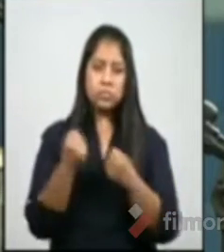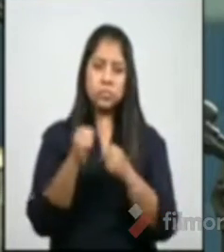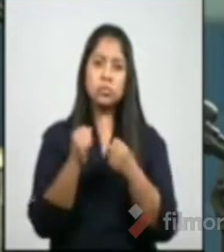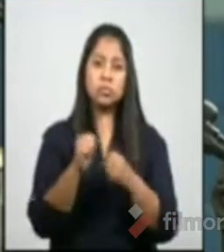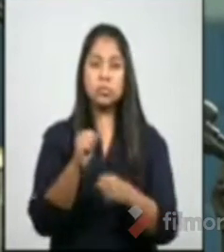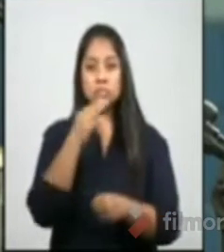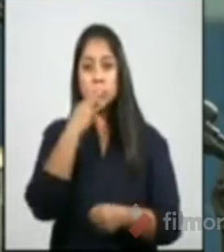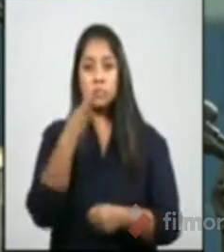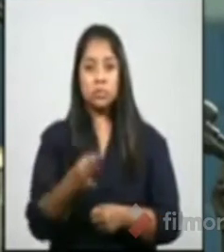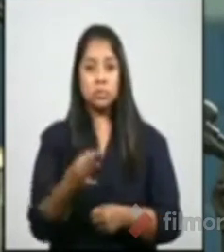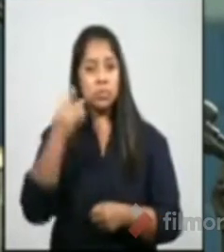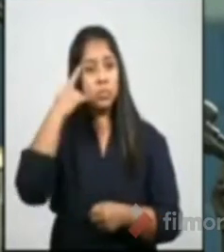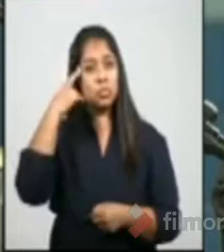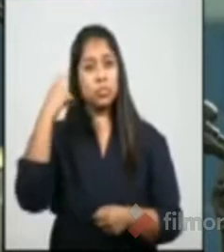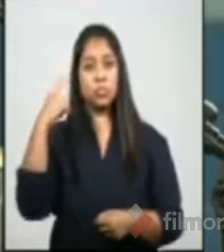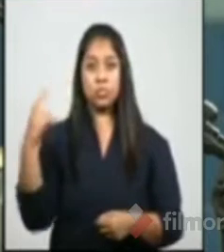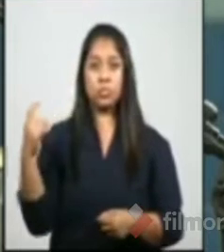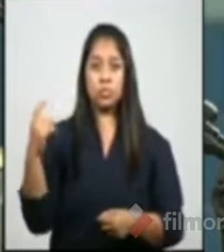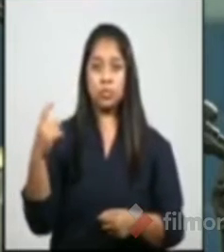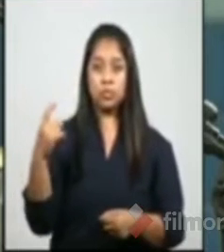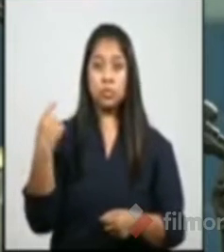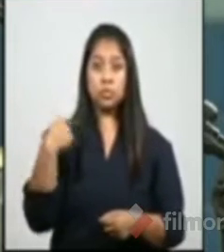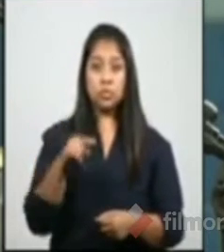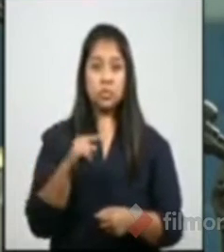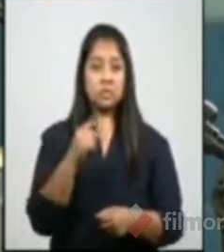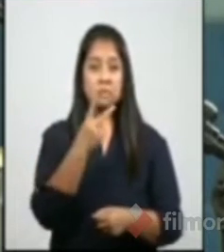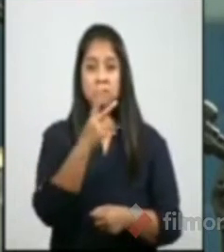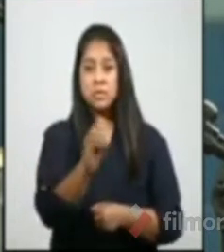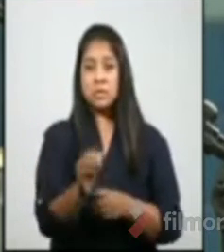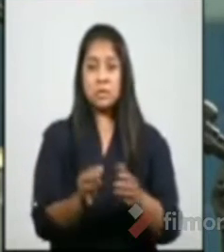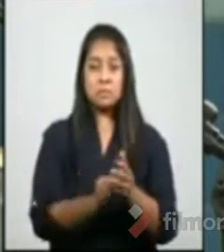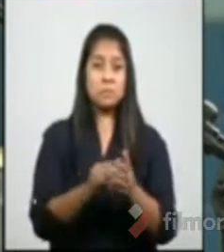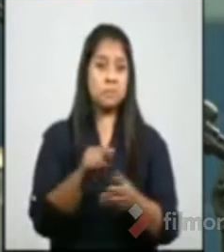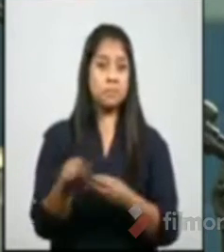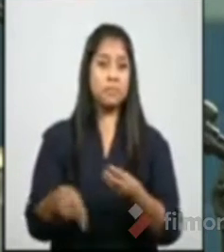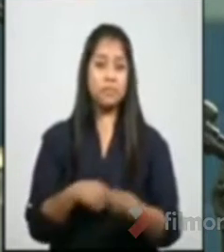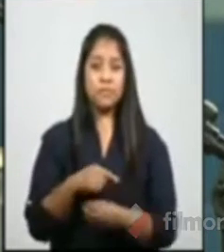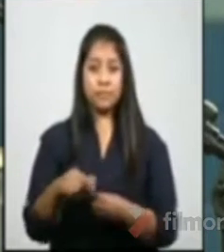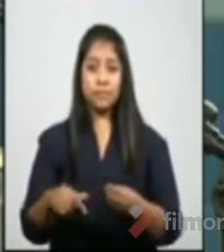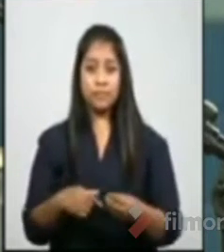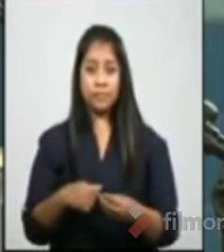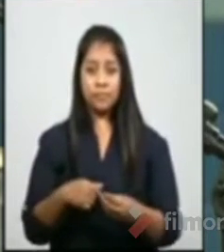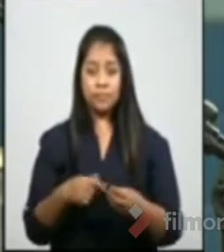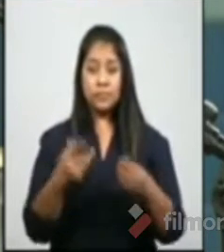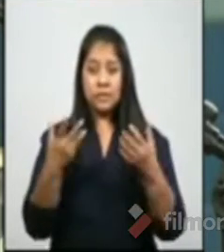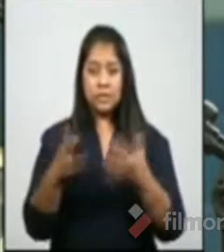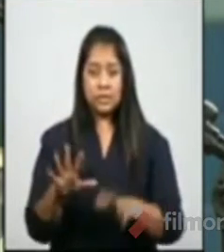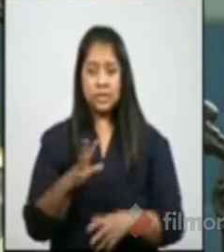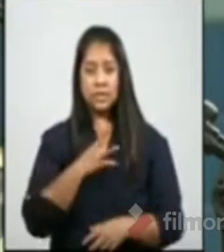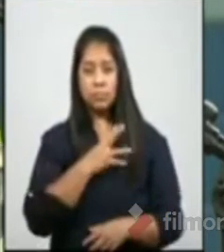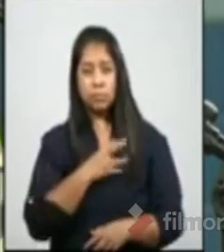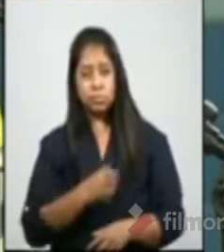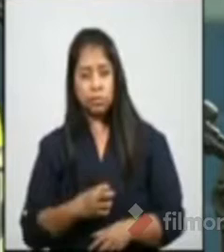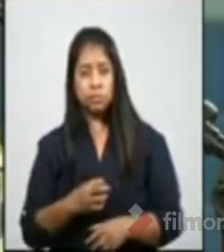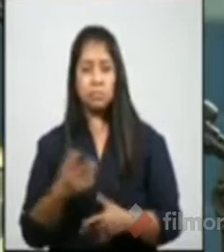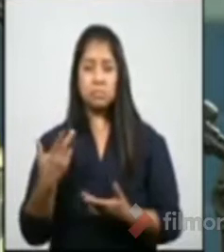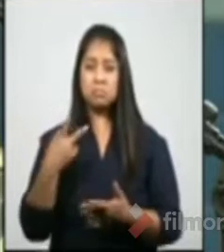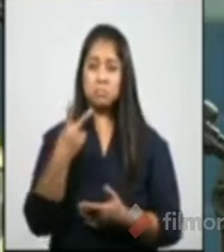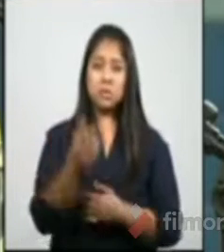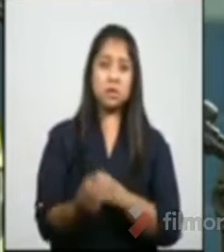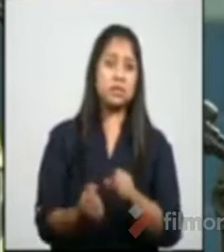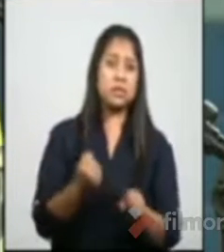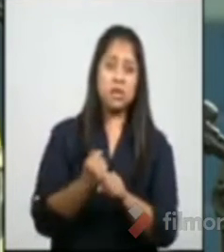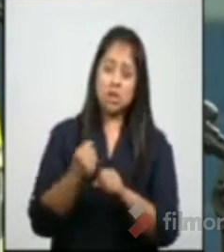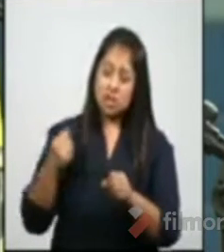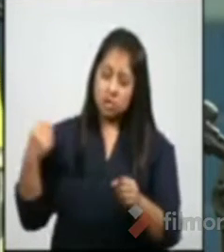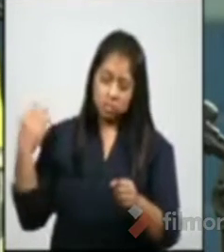realidad los sueños de más de 20,000 familias que habían sufrido en los últimos 20 años